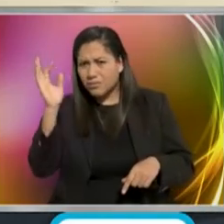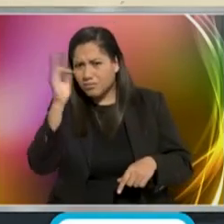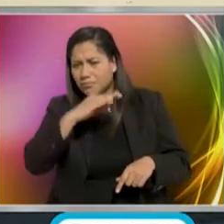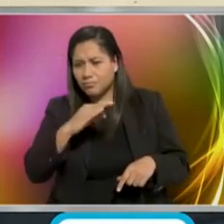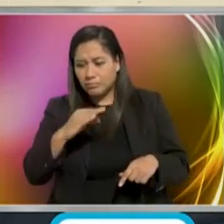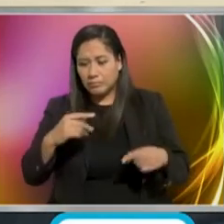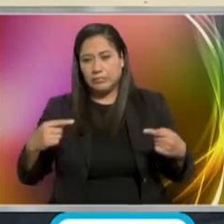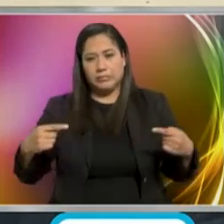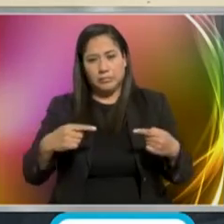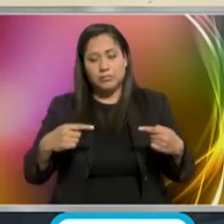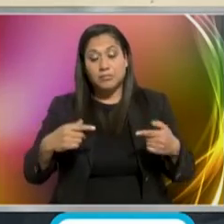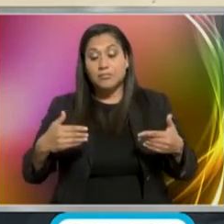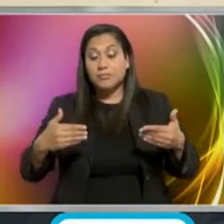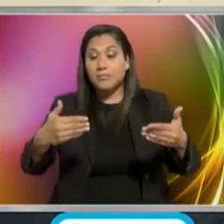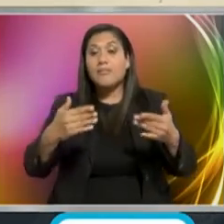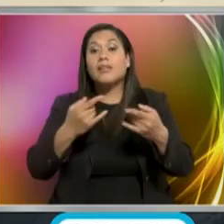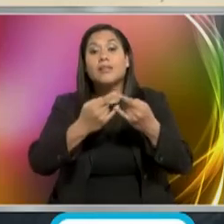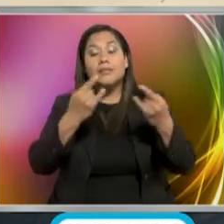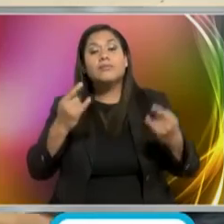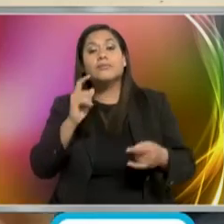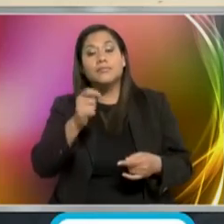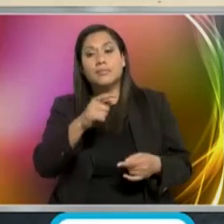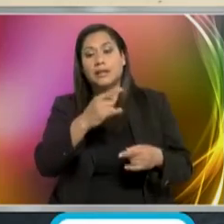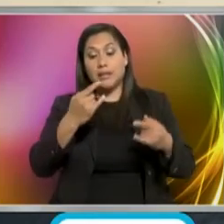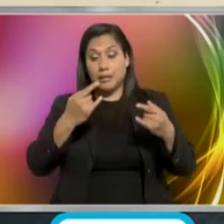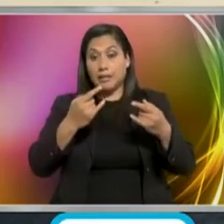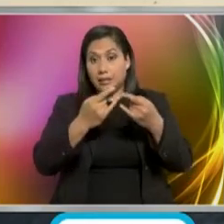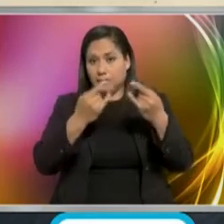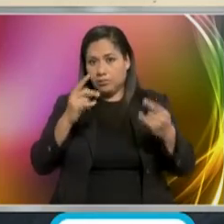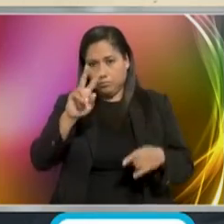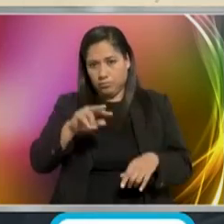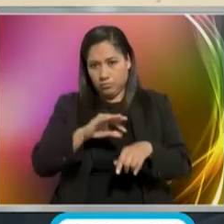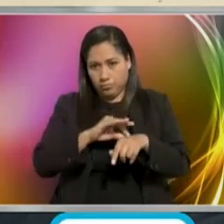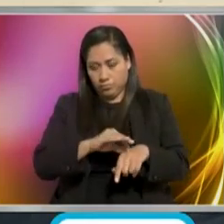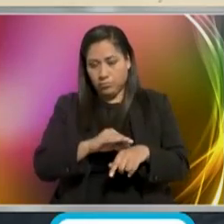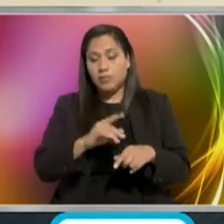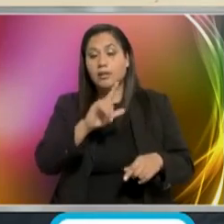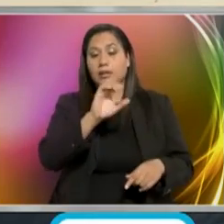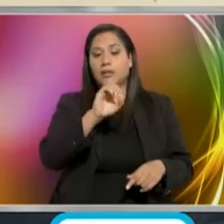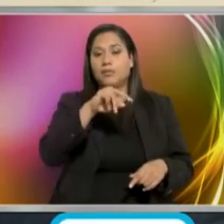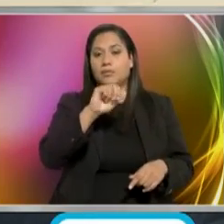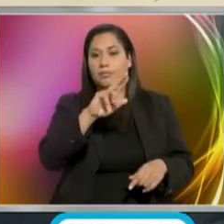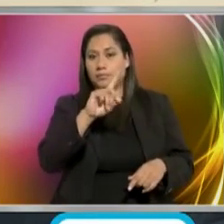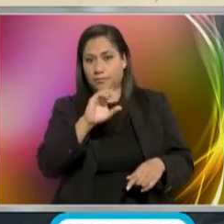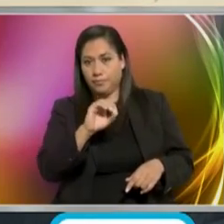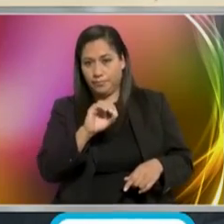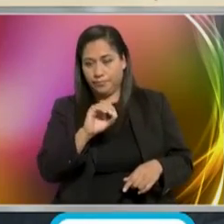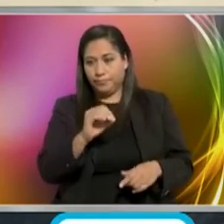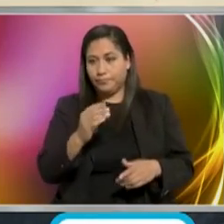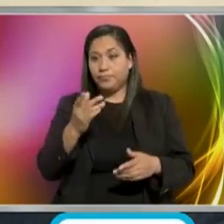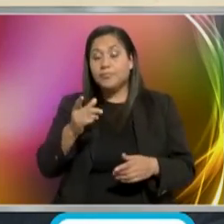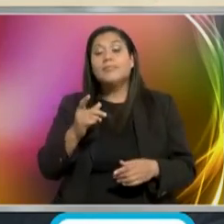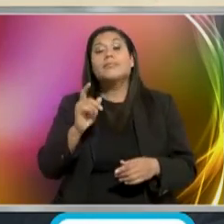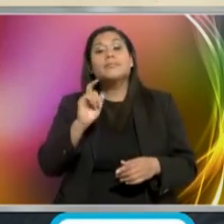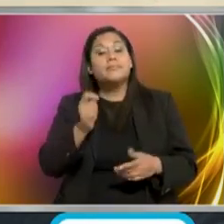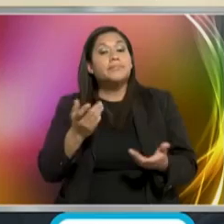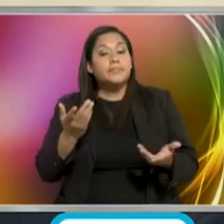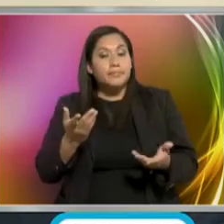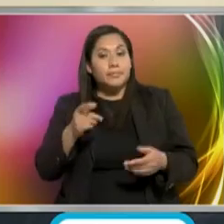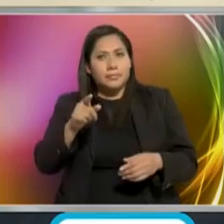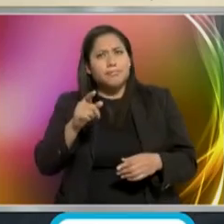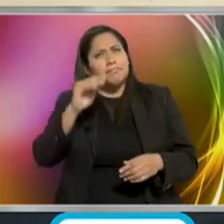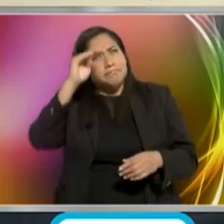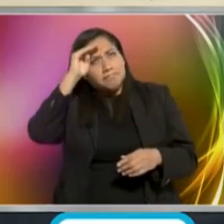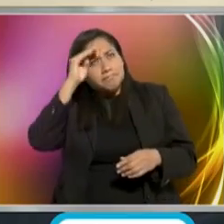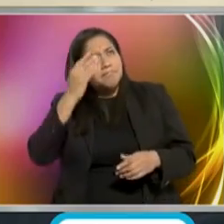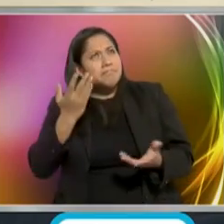¿no? Es la historia es una biografía, realmente es la historia de Leonardo, el cual, bueno, tuvo a